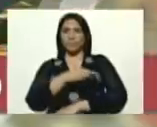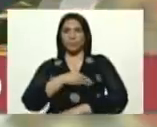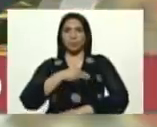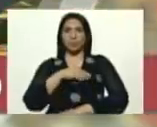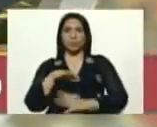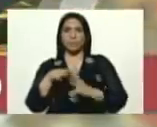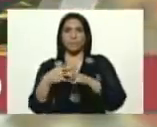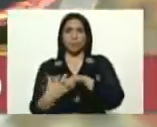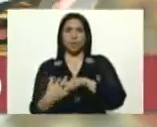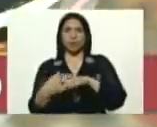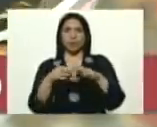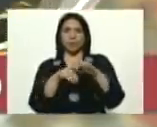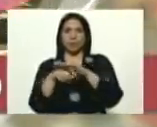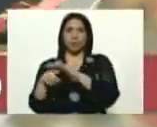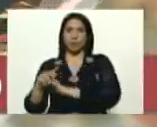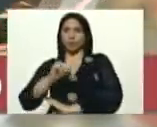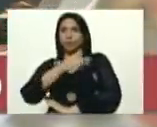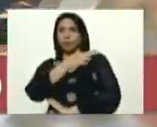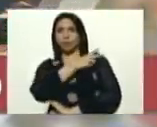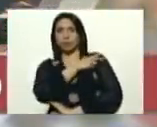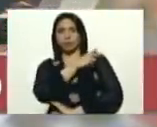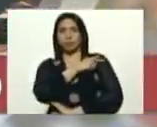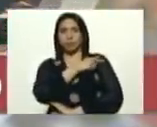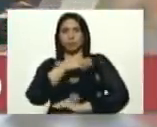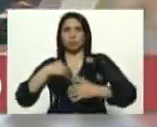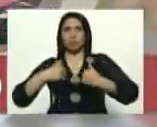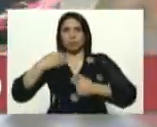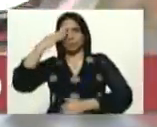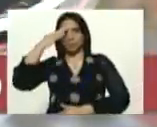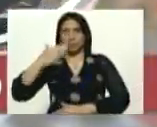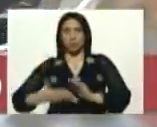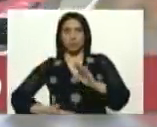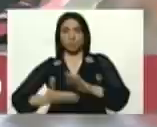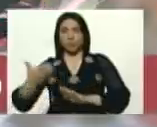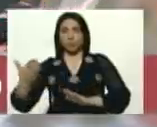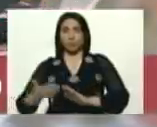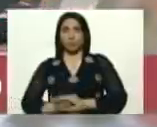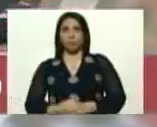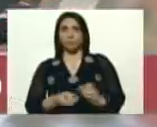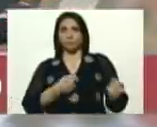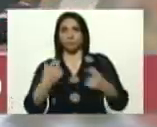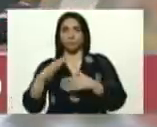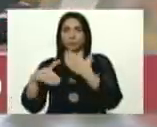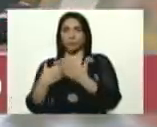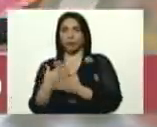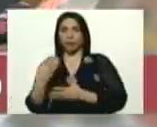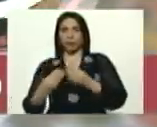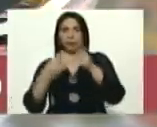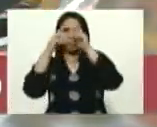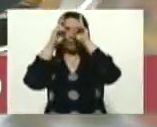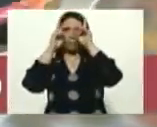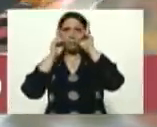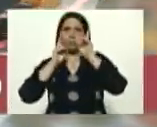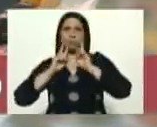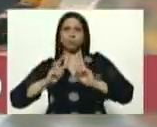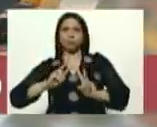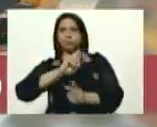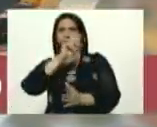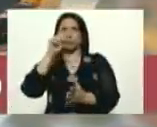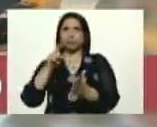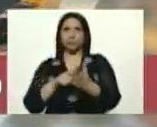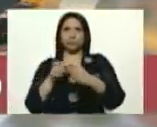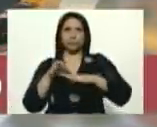Adentro y de la Dirección de Salud Militar. Fueron enviados para hacer un barrido general en